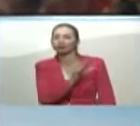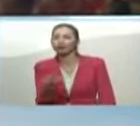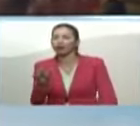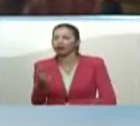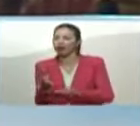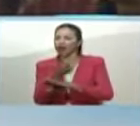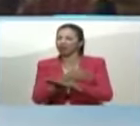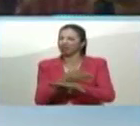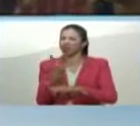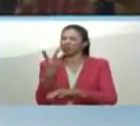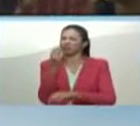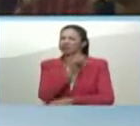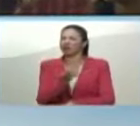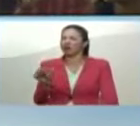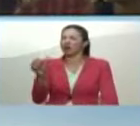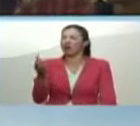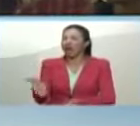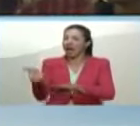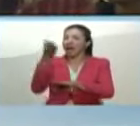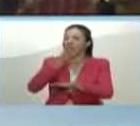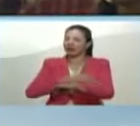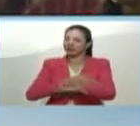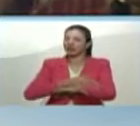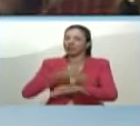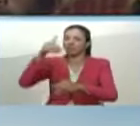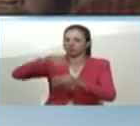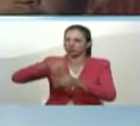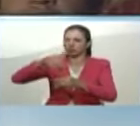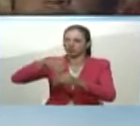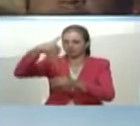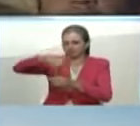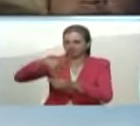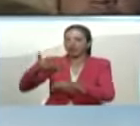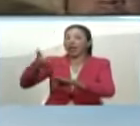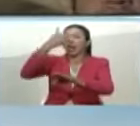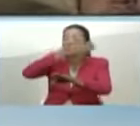o 2 semanas antes de que fuera el 6 de diciembre,